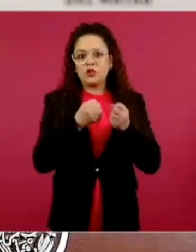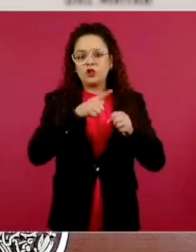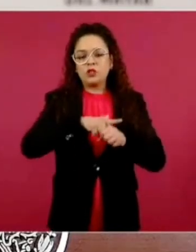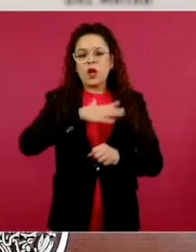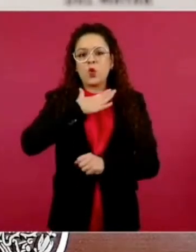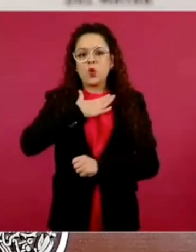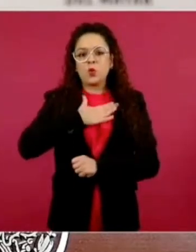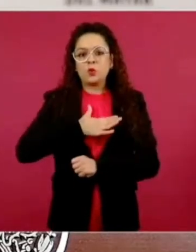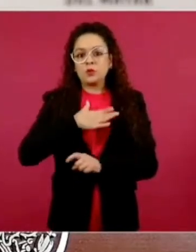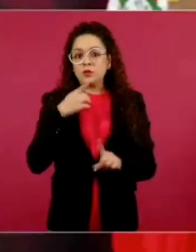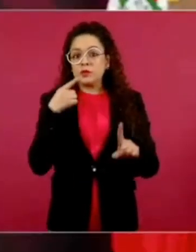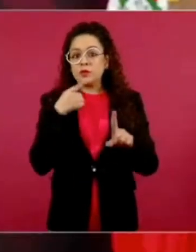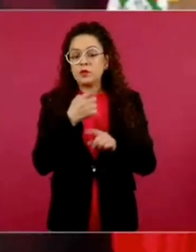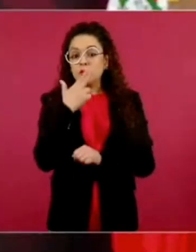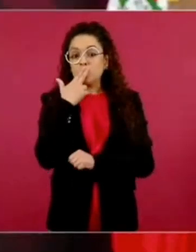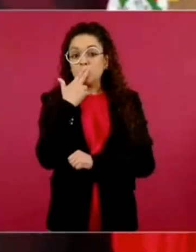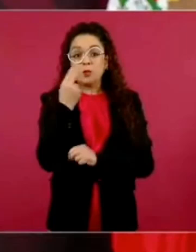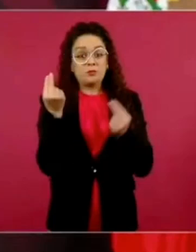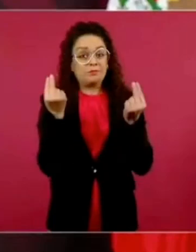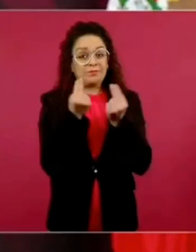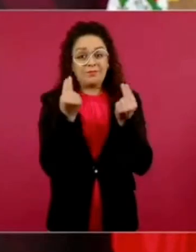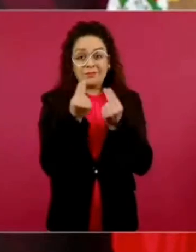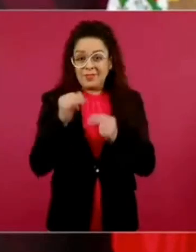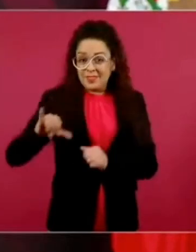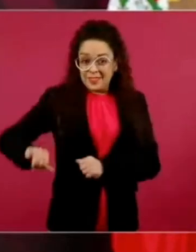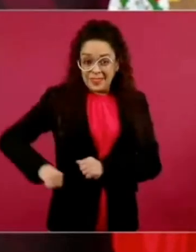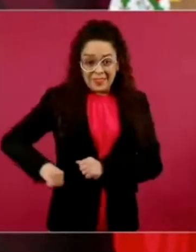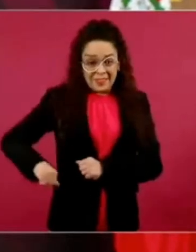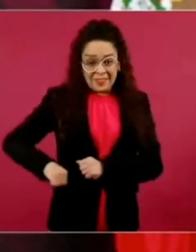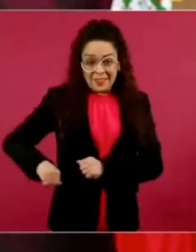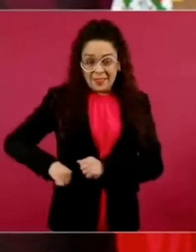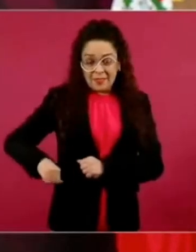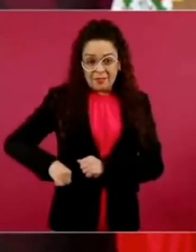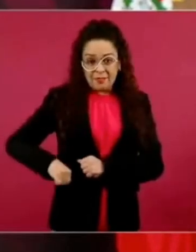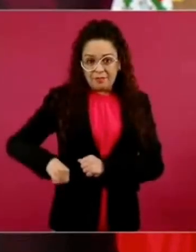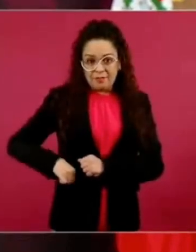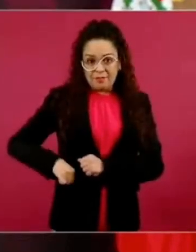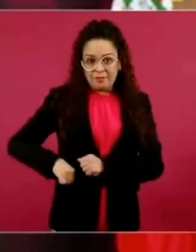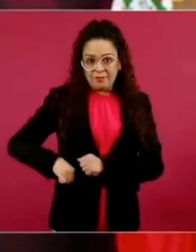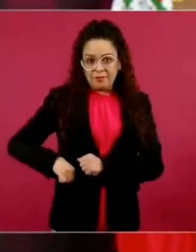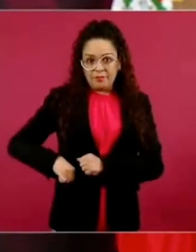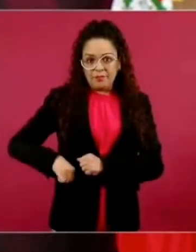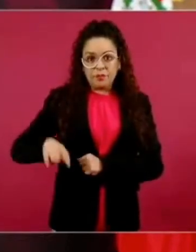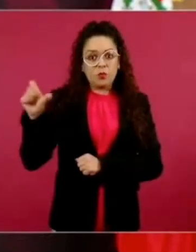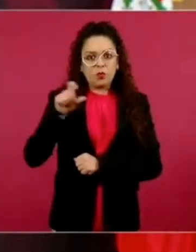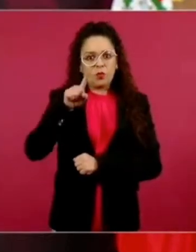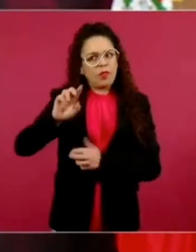era lo más importante. Las dos grandes demandas de la revolución